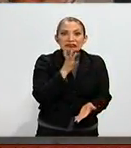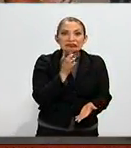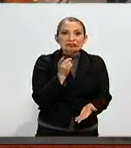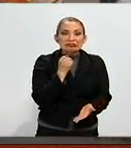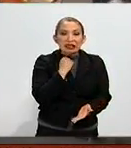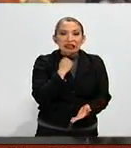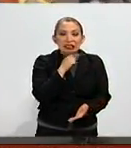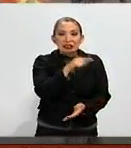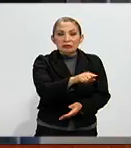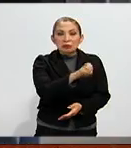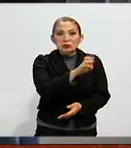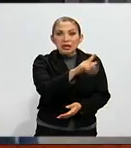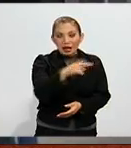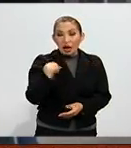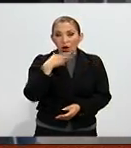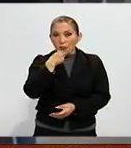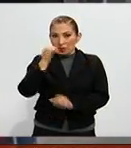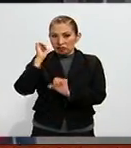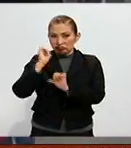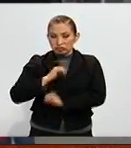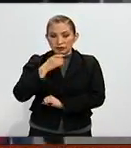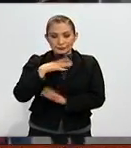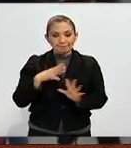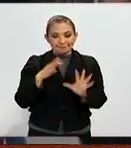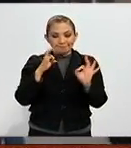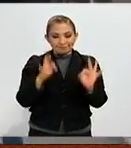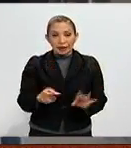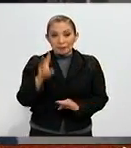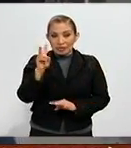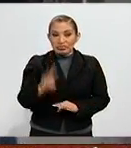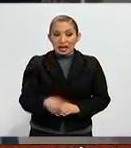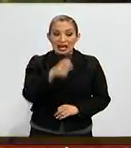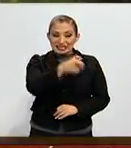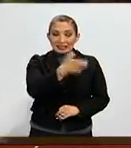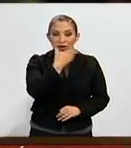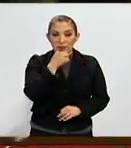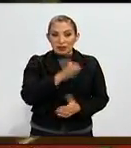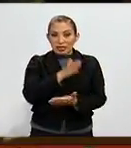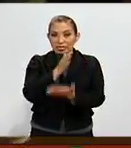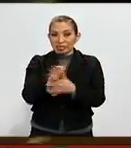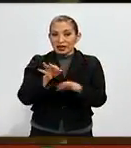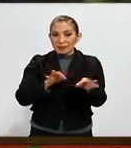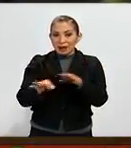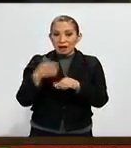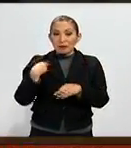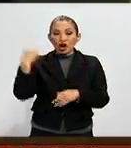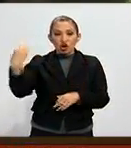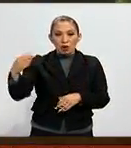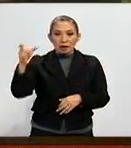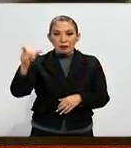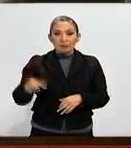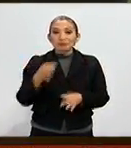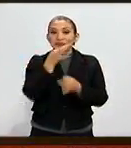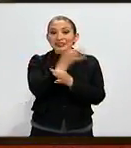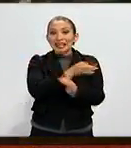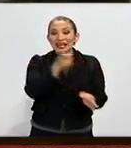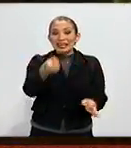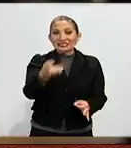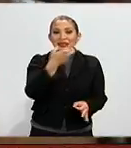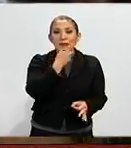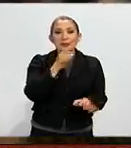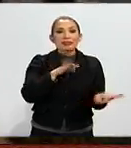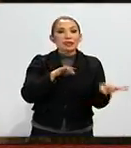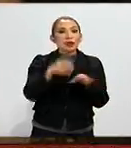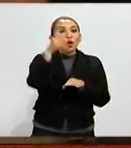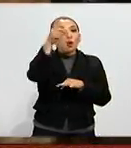Parlamento, Jaume Deutsch, lo confirmó sin dar detalles de la identidad del hombre. Divulgó que el terrorista